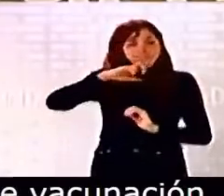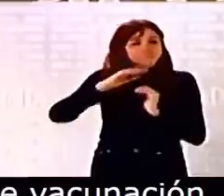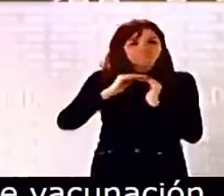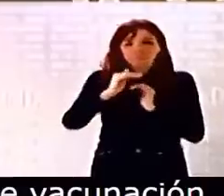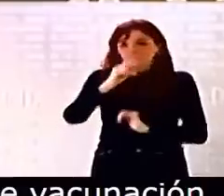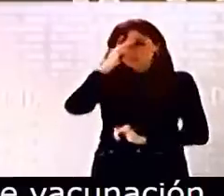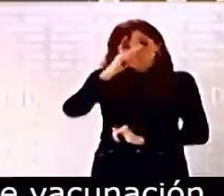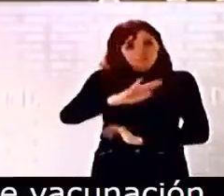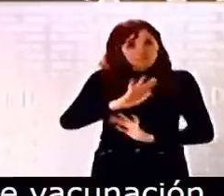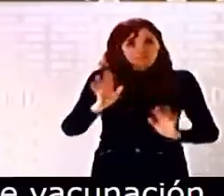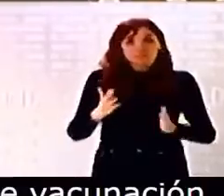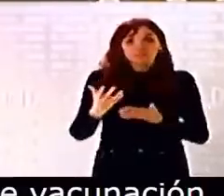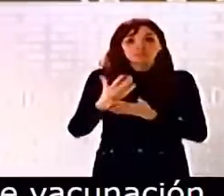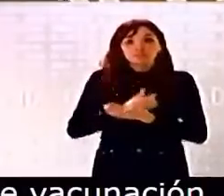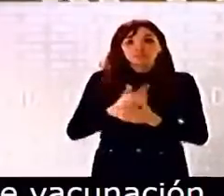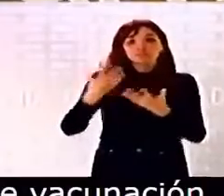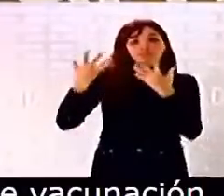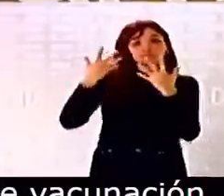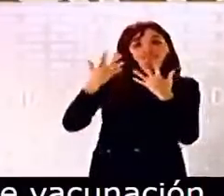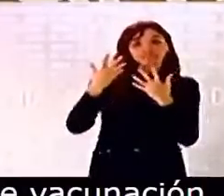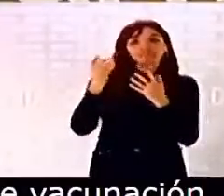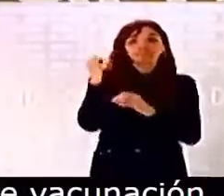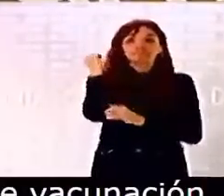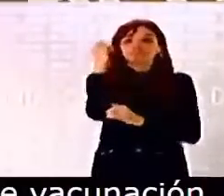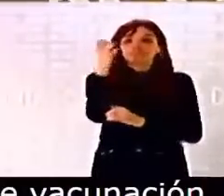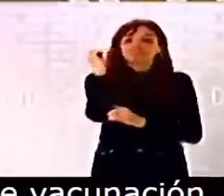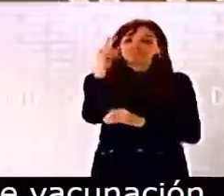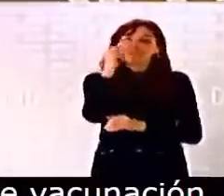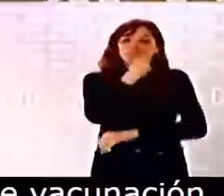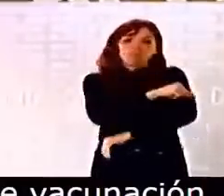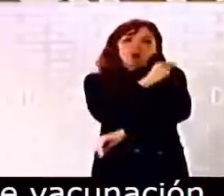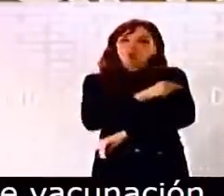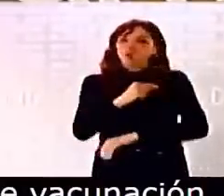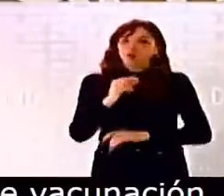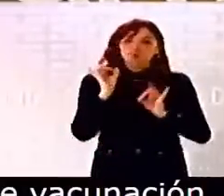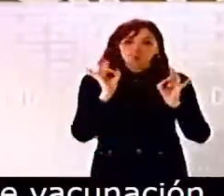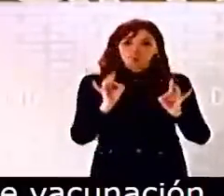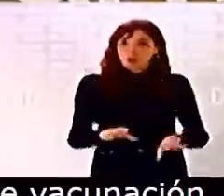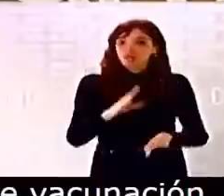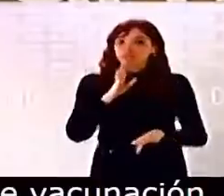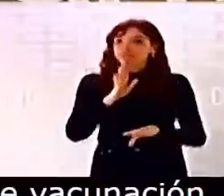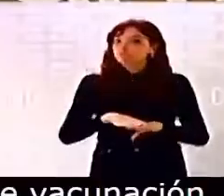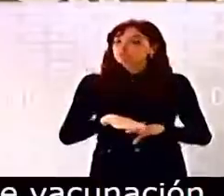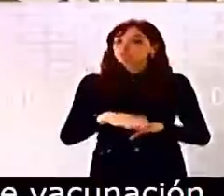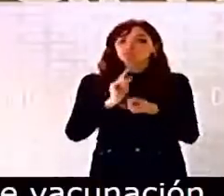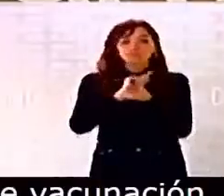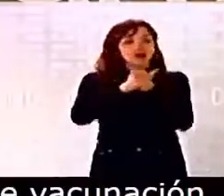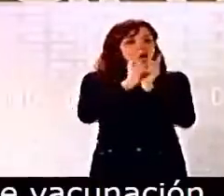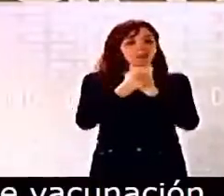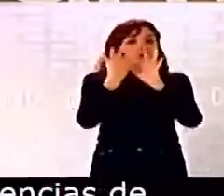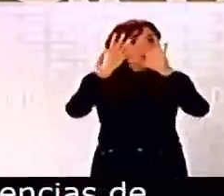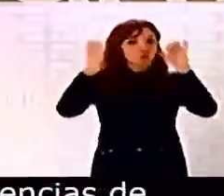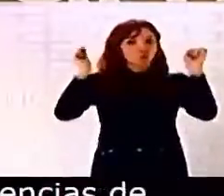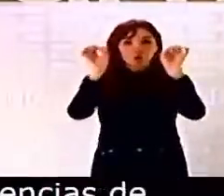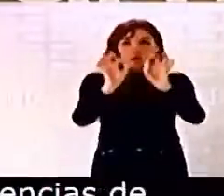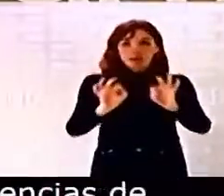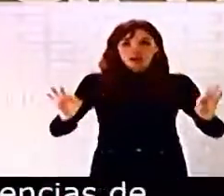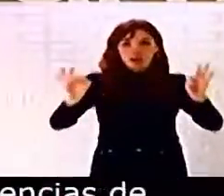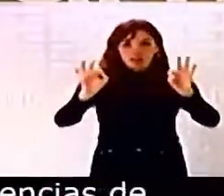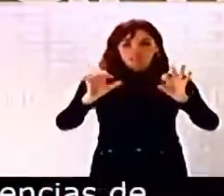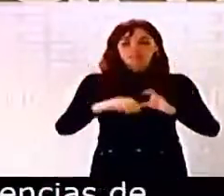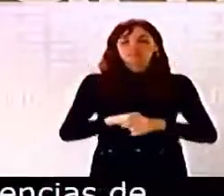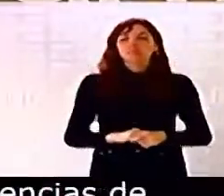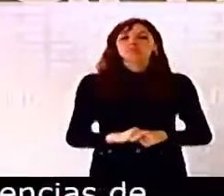dicen las ponencias de vacunas. Por lo tanto, no ha habido ningún cambio en el protocolo de vacunación.